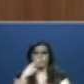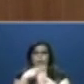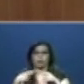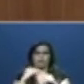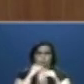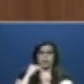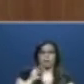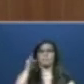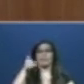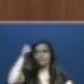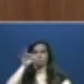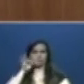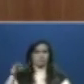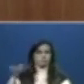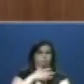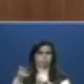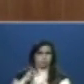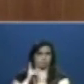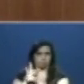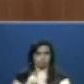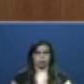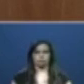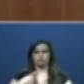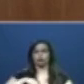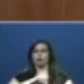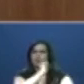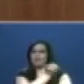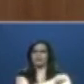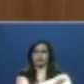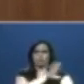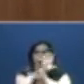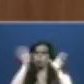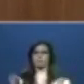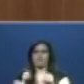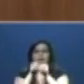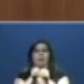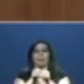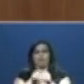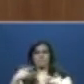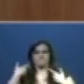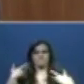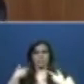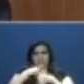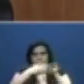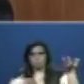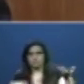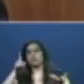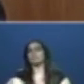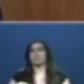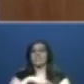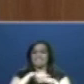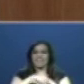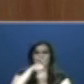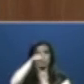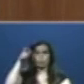violencia de gnero hemos puesto en marcha un registro unificado de víctimas y hemos extendido la red de municipios sin violencia de género que